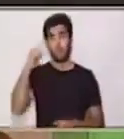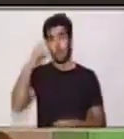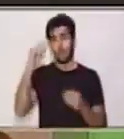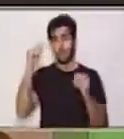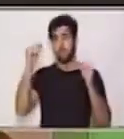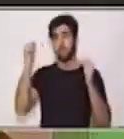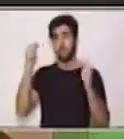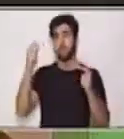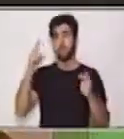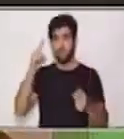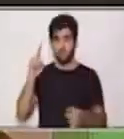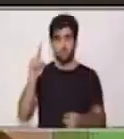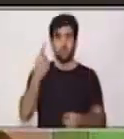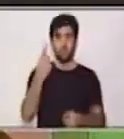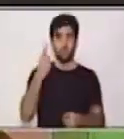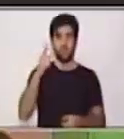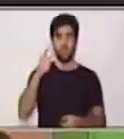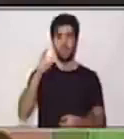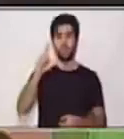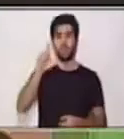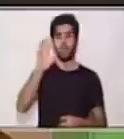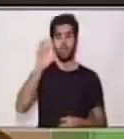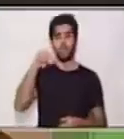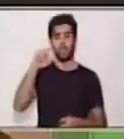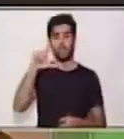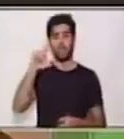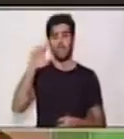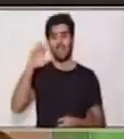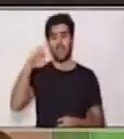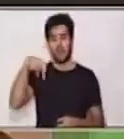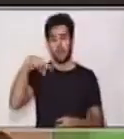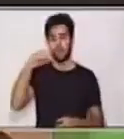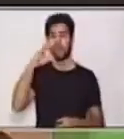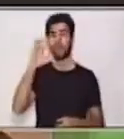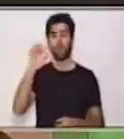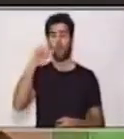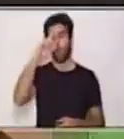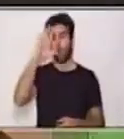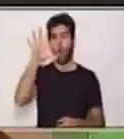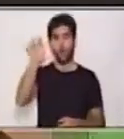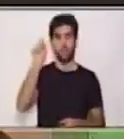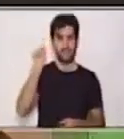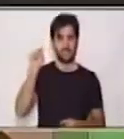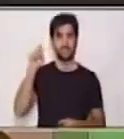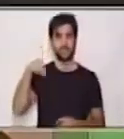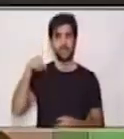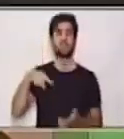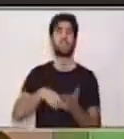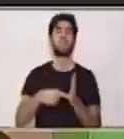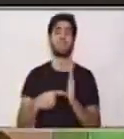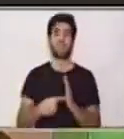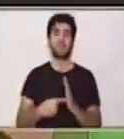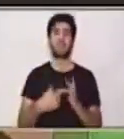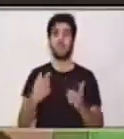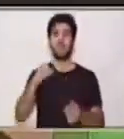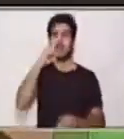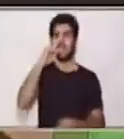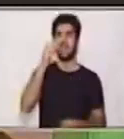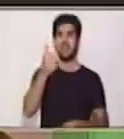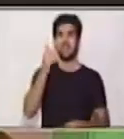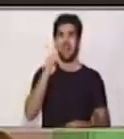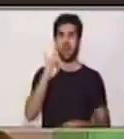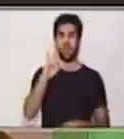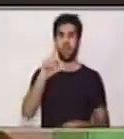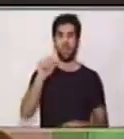el primer concepto, que es tabulación. Tabulación es expresar valores, magnitudes u